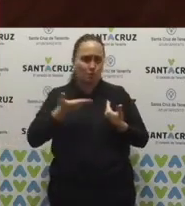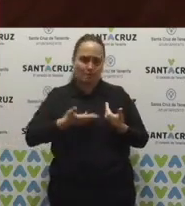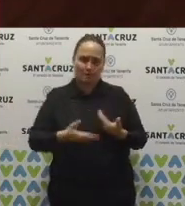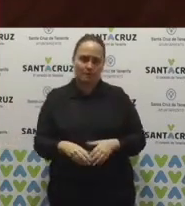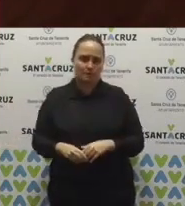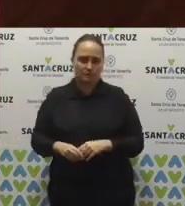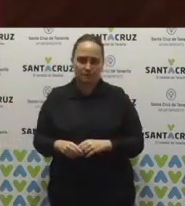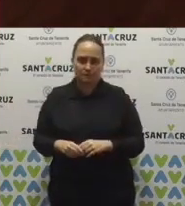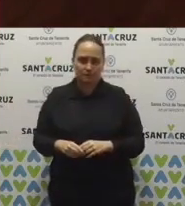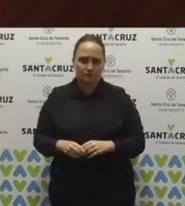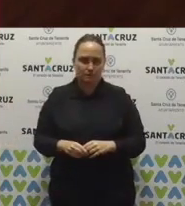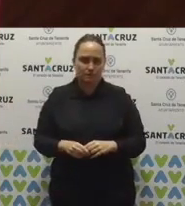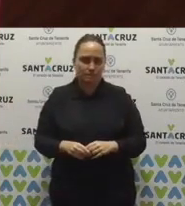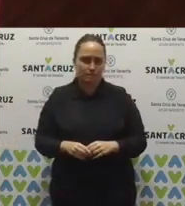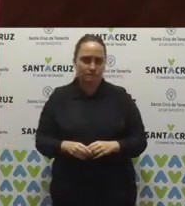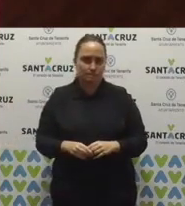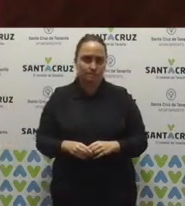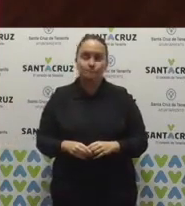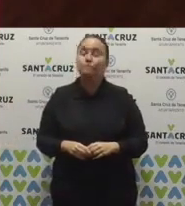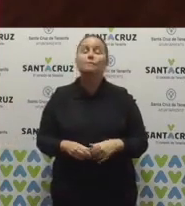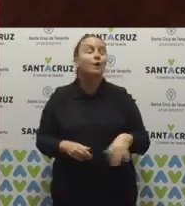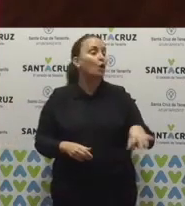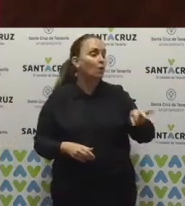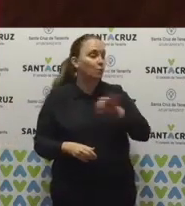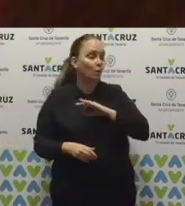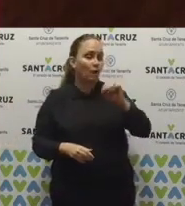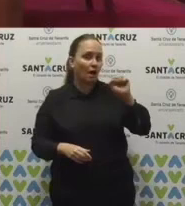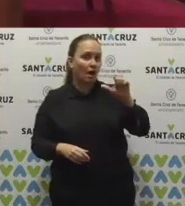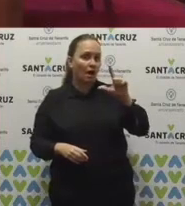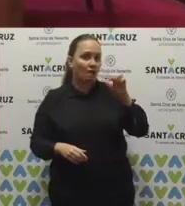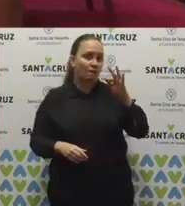pleno don alfonso